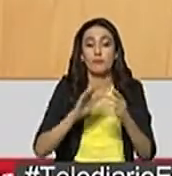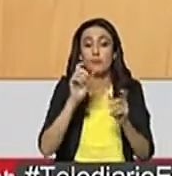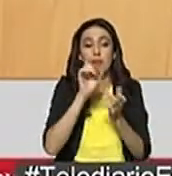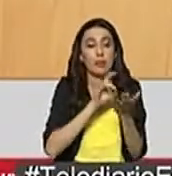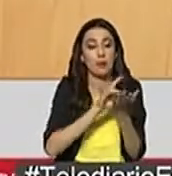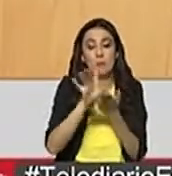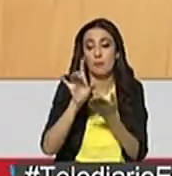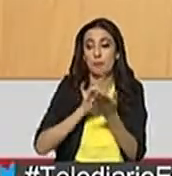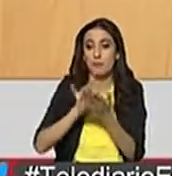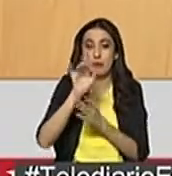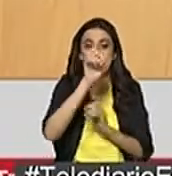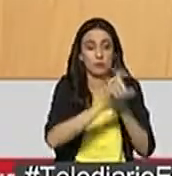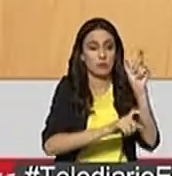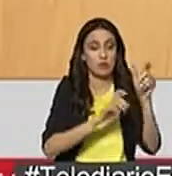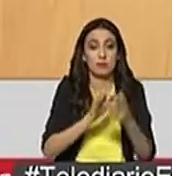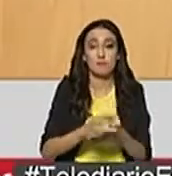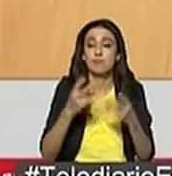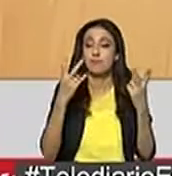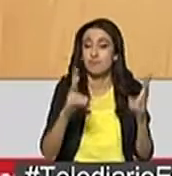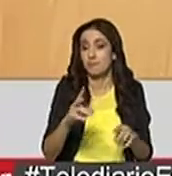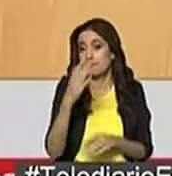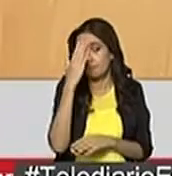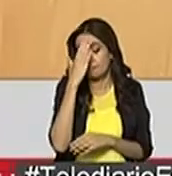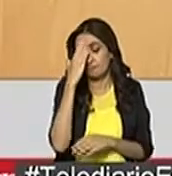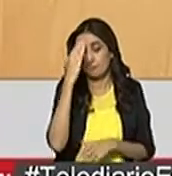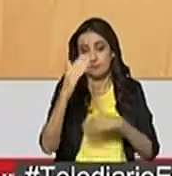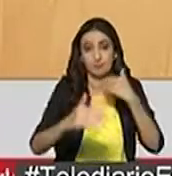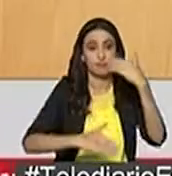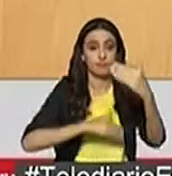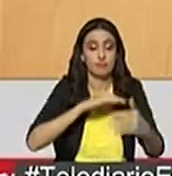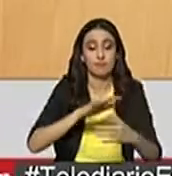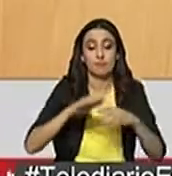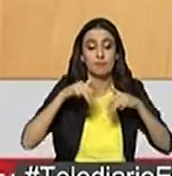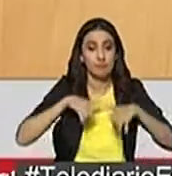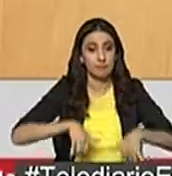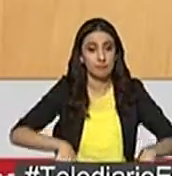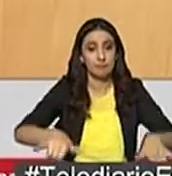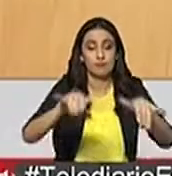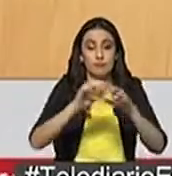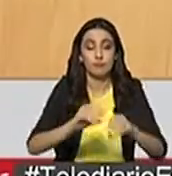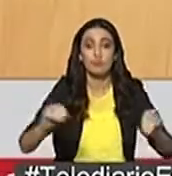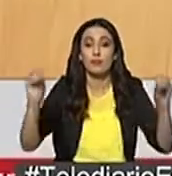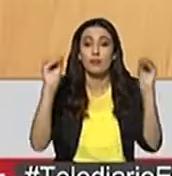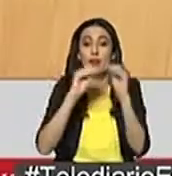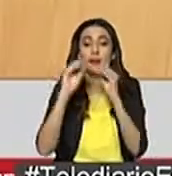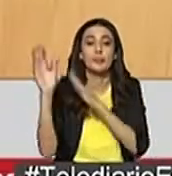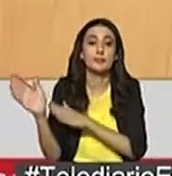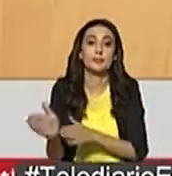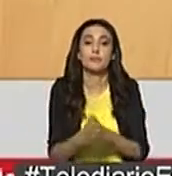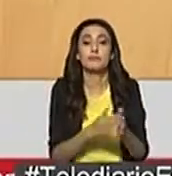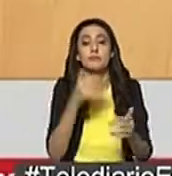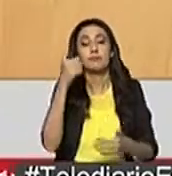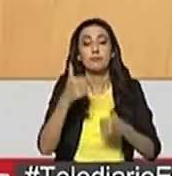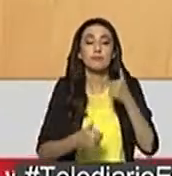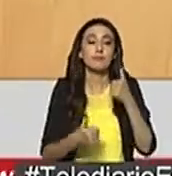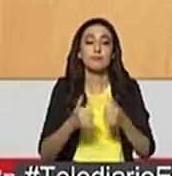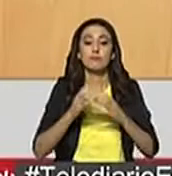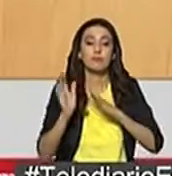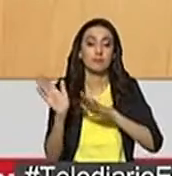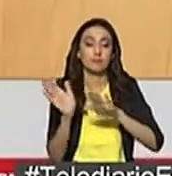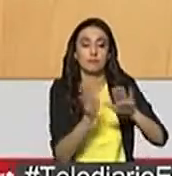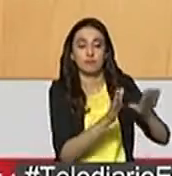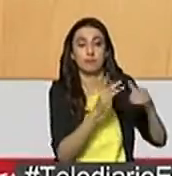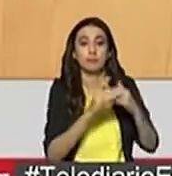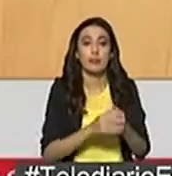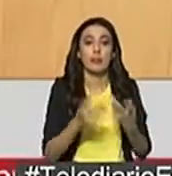de gasto público. Hay que ver cuando empiece esa gestión el gobierno cuál es la reacción. Lo más probable es que también se busque rechazar esa alternativa